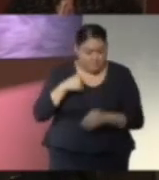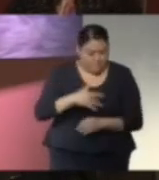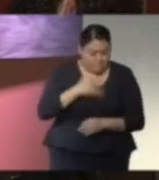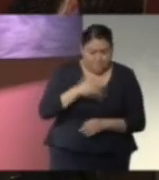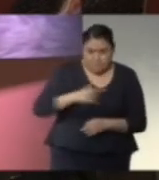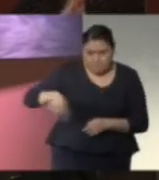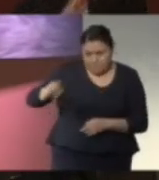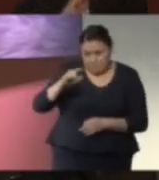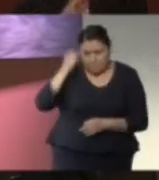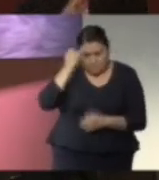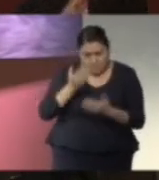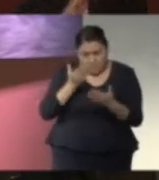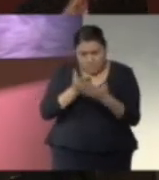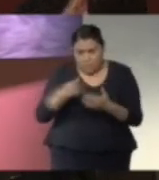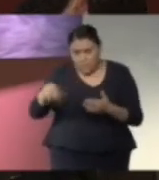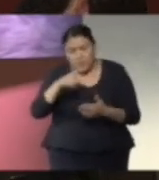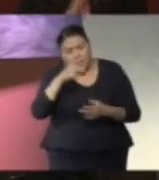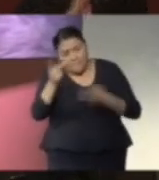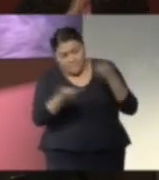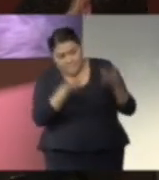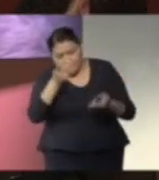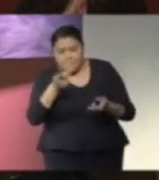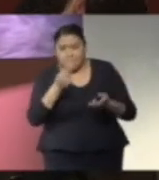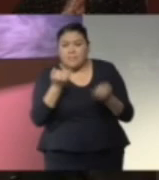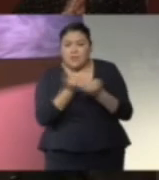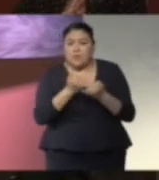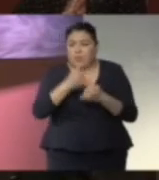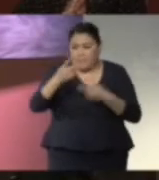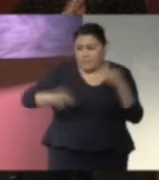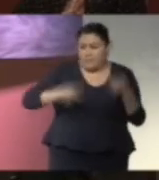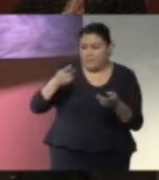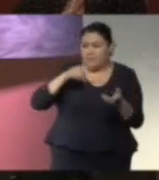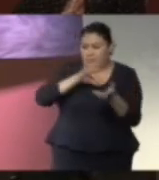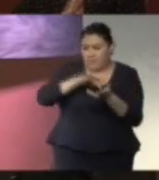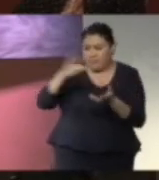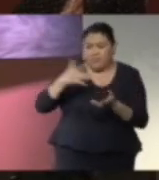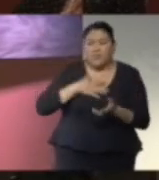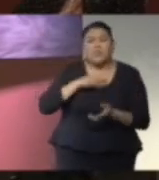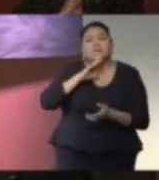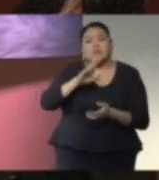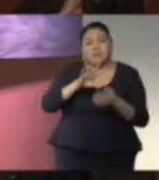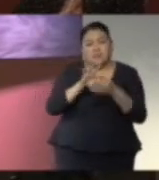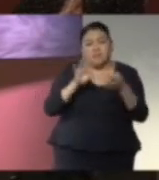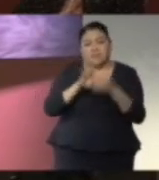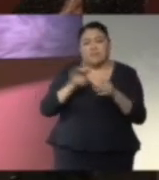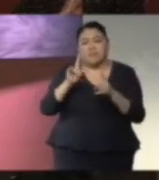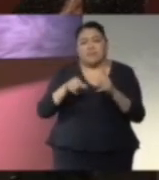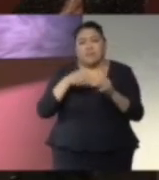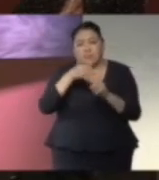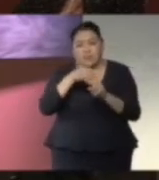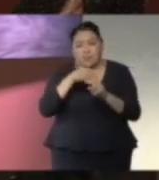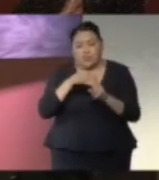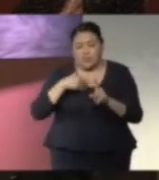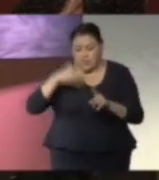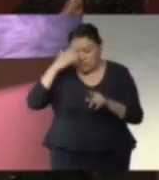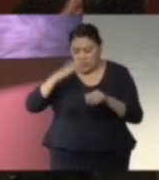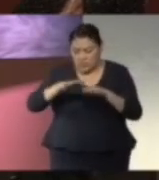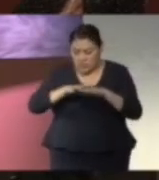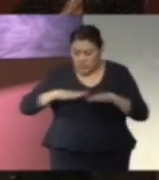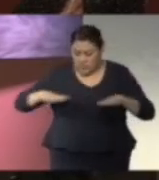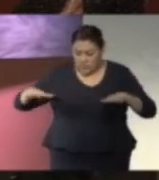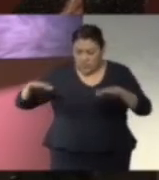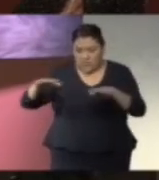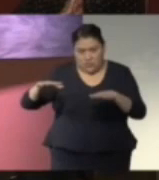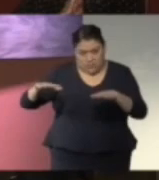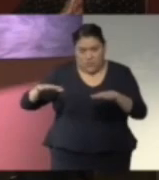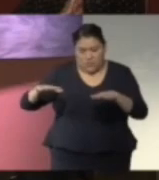proponen y las preguntas que hacen. Muchas gracias por todas ellas. Sobre la cuestión de la división de las comunidades, creo que un tema